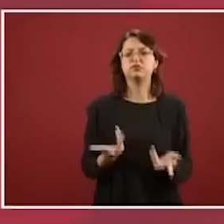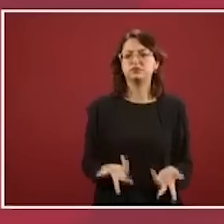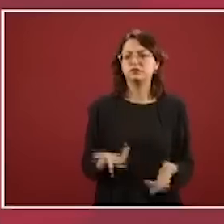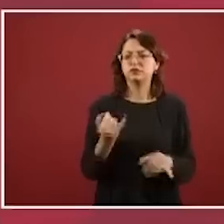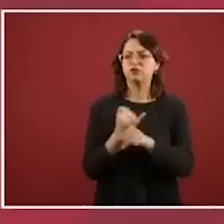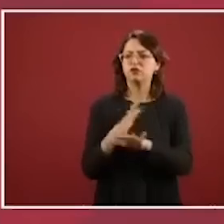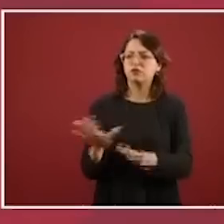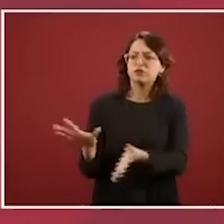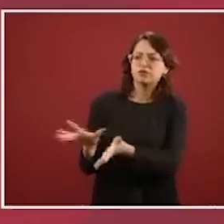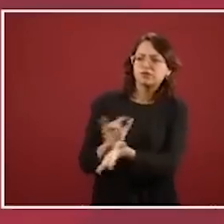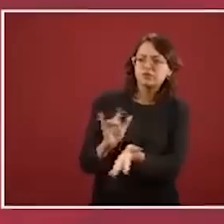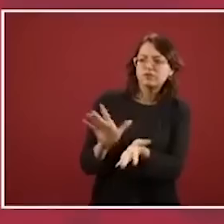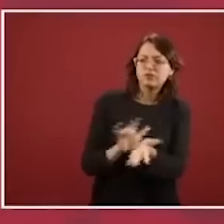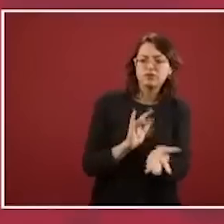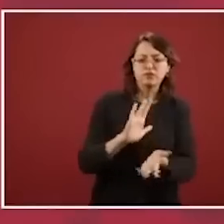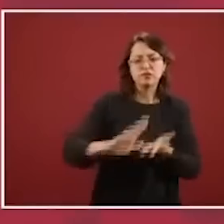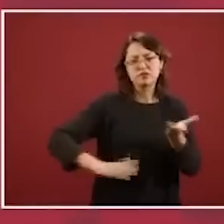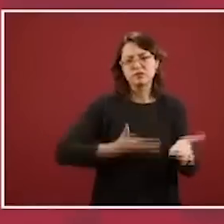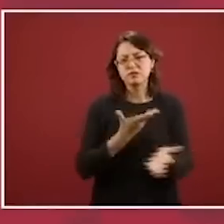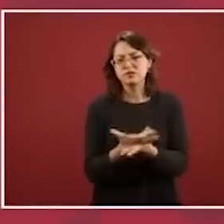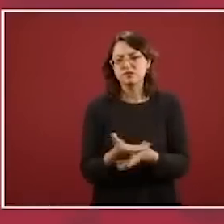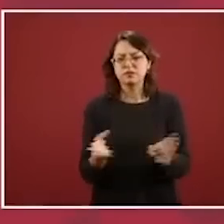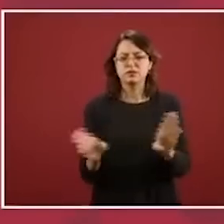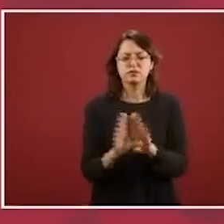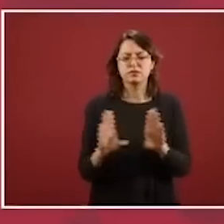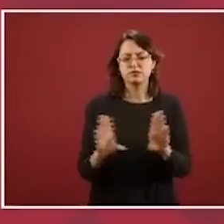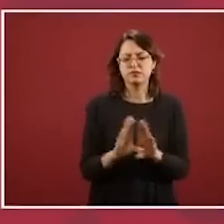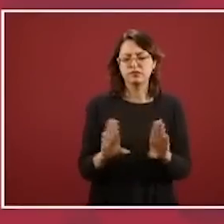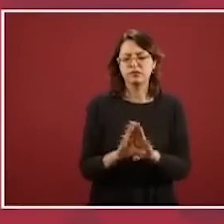información para poder presentar tus elementos de prueba.